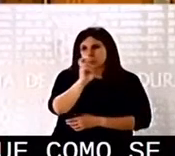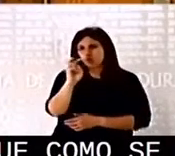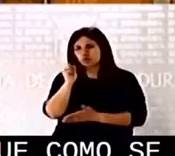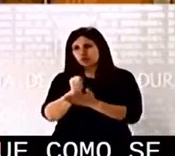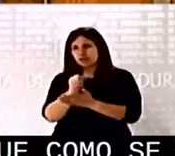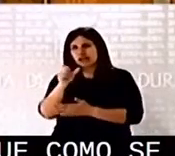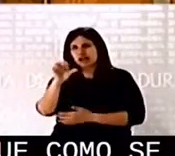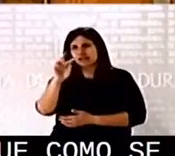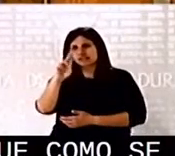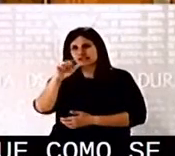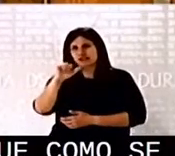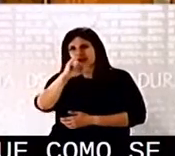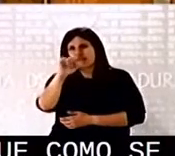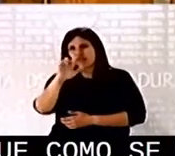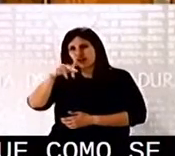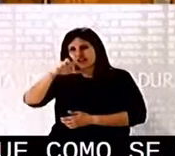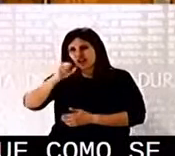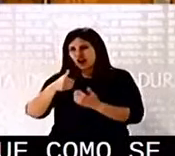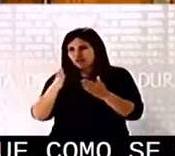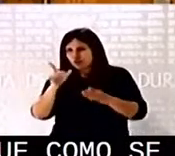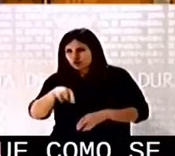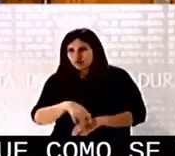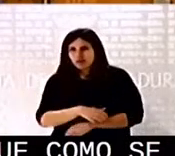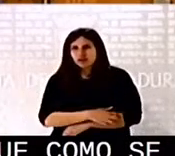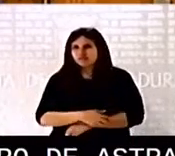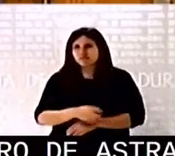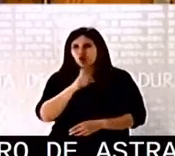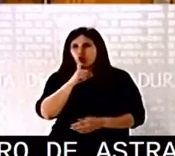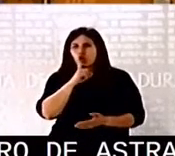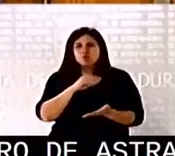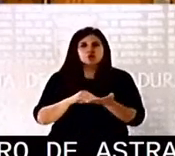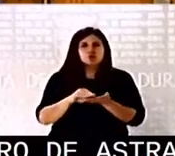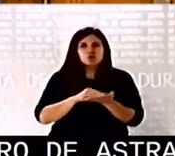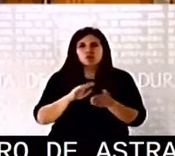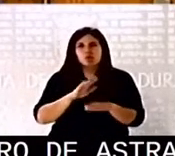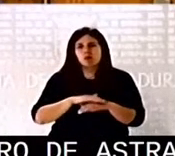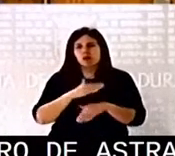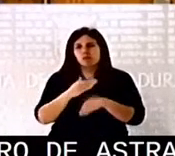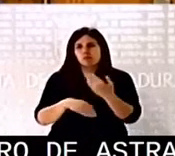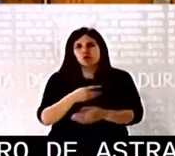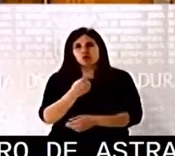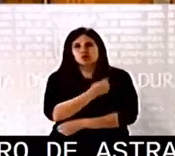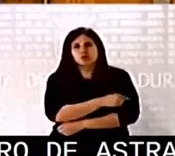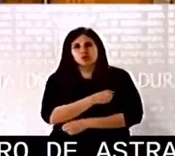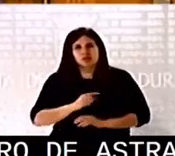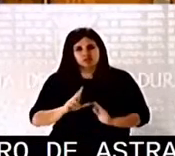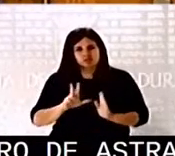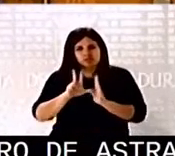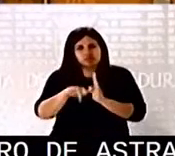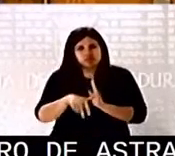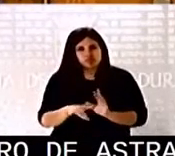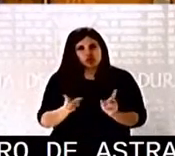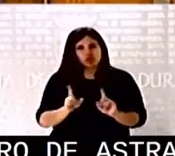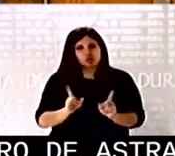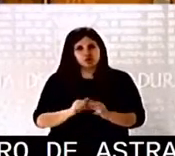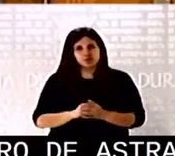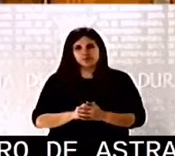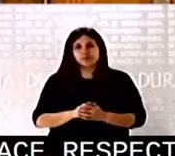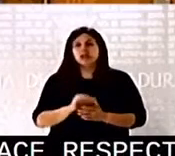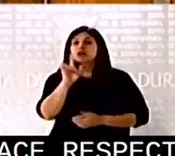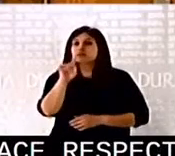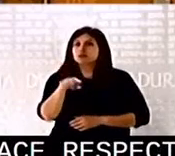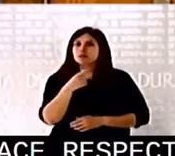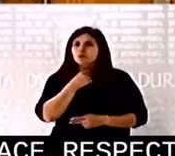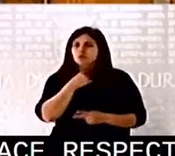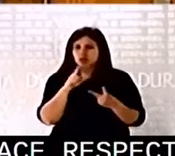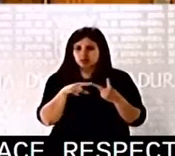vemos eso, cómo se puede resolver para que no ralentice mucho todo el proceso de vacunación. Y a ese respecto también nos gustaría, con los